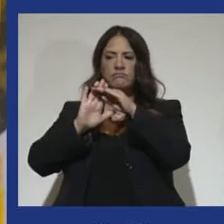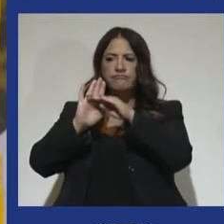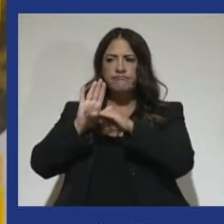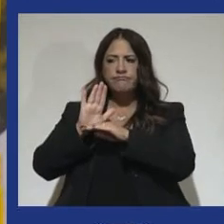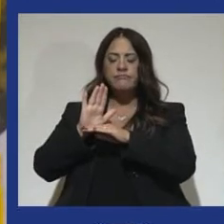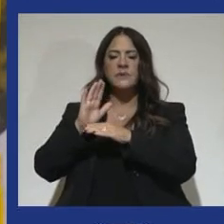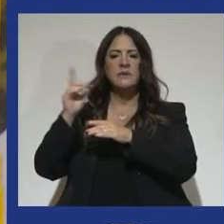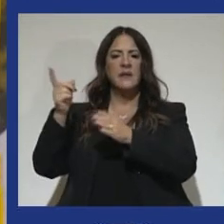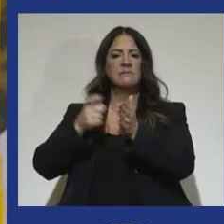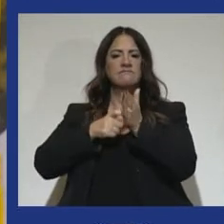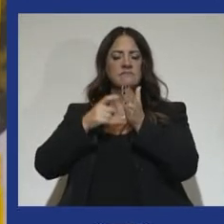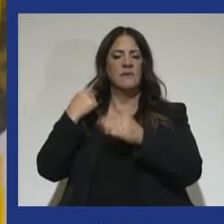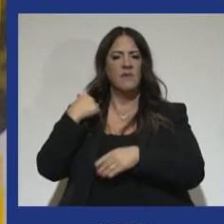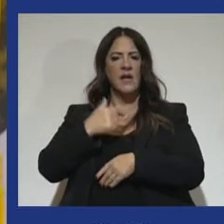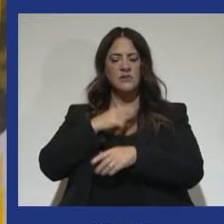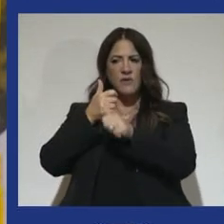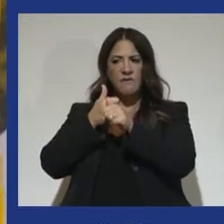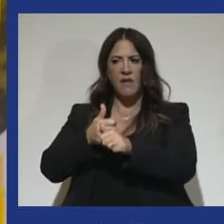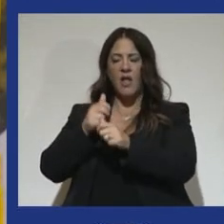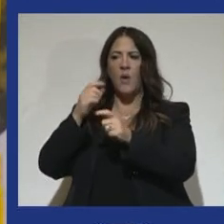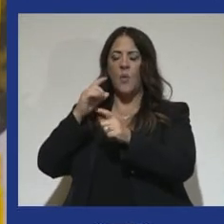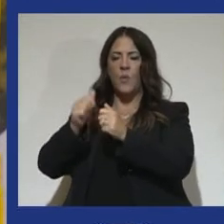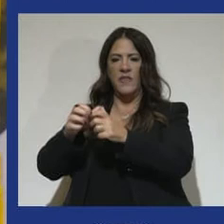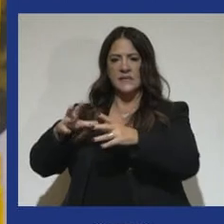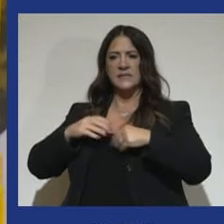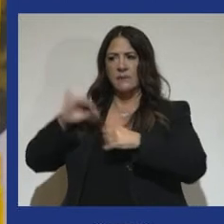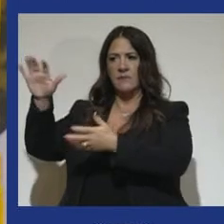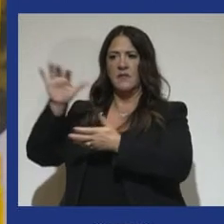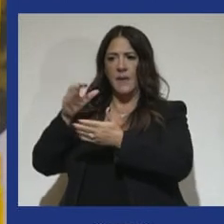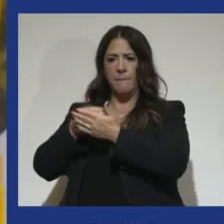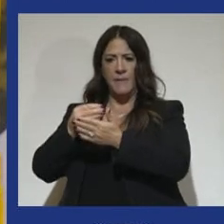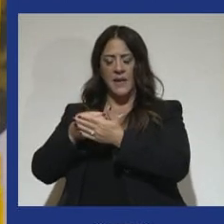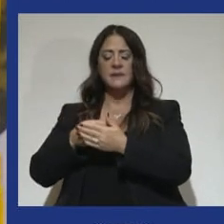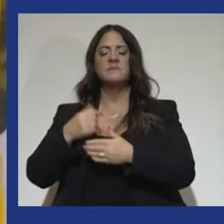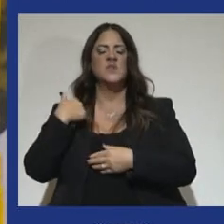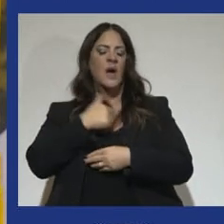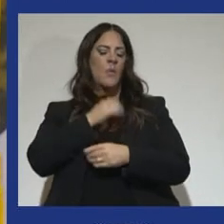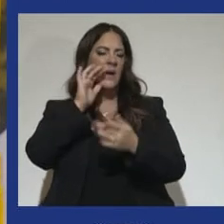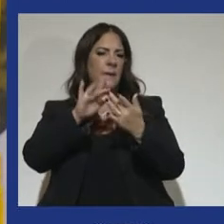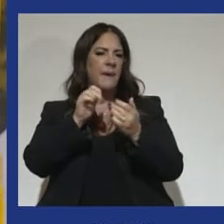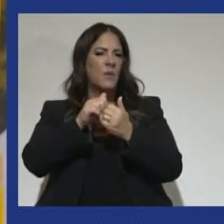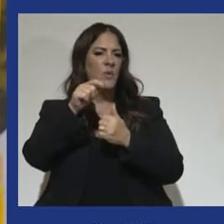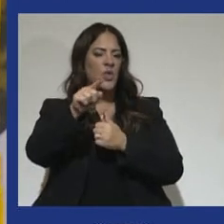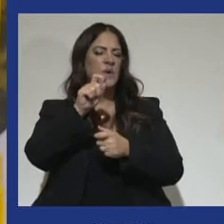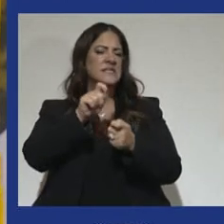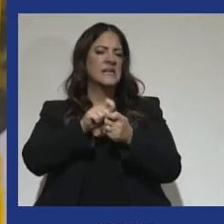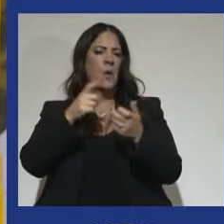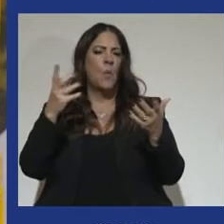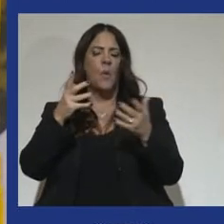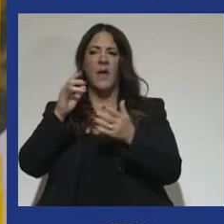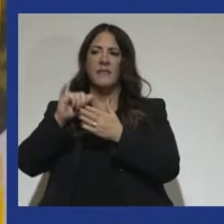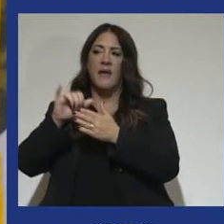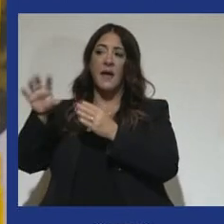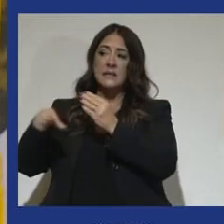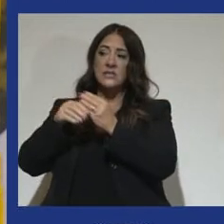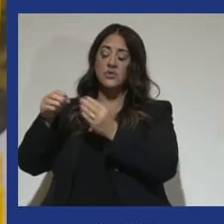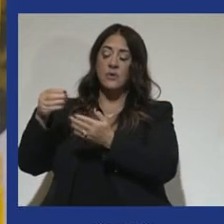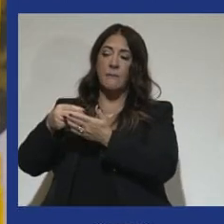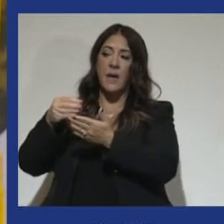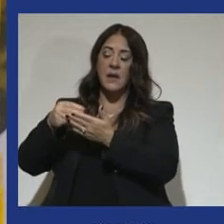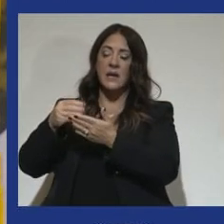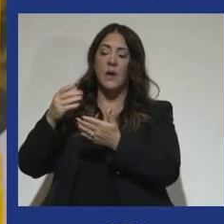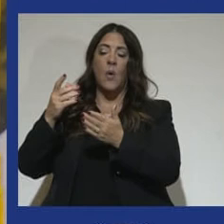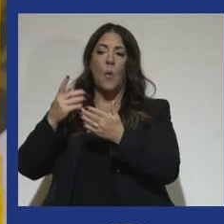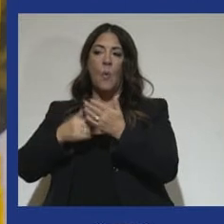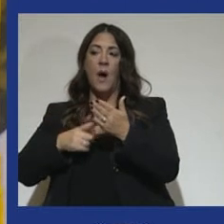las guías las pautas por parte del gobierno federal así que tendremos que darle la respuesta sobre